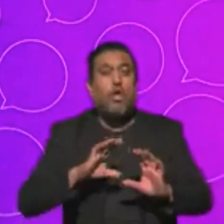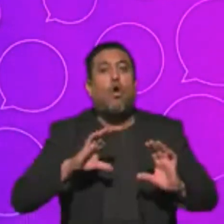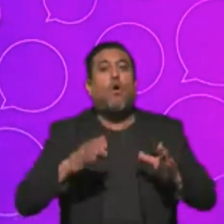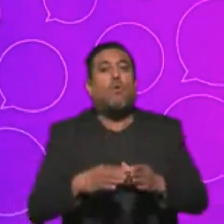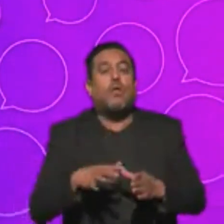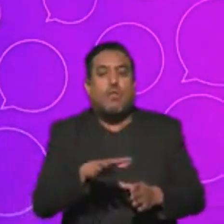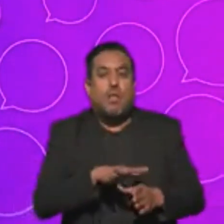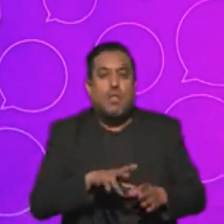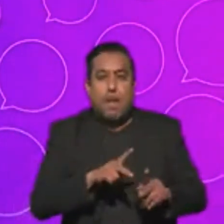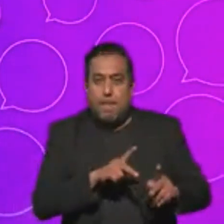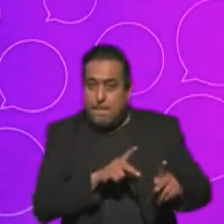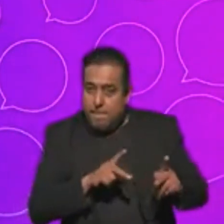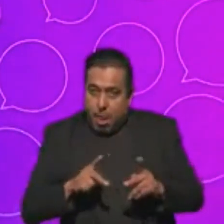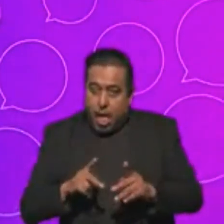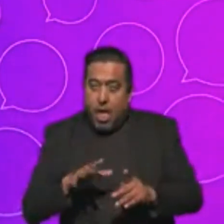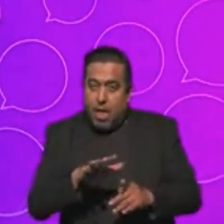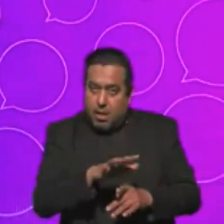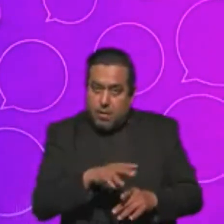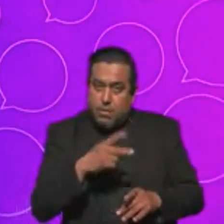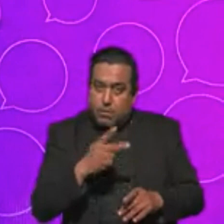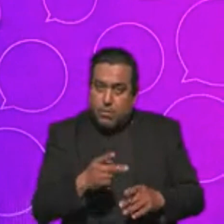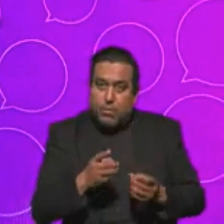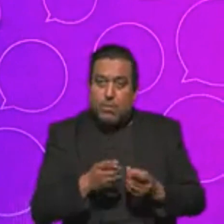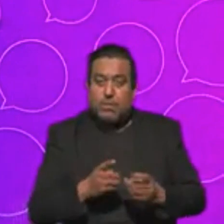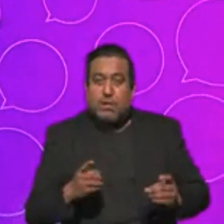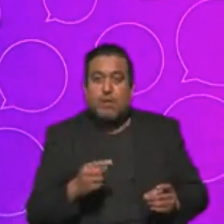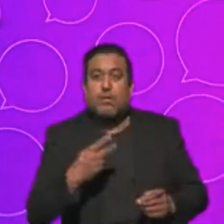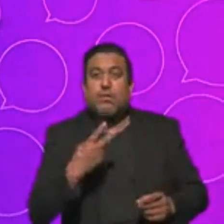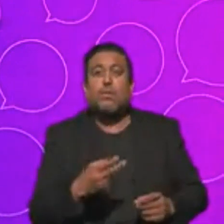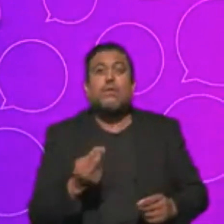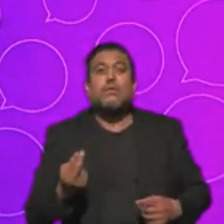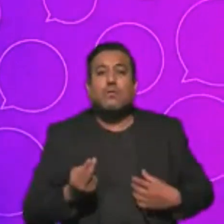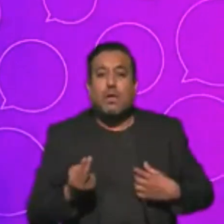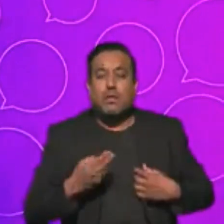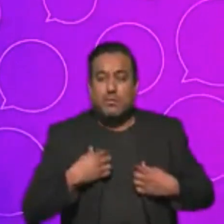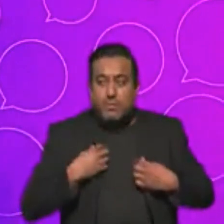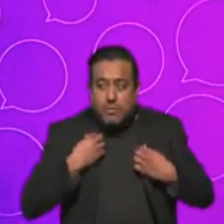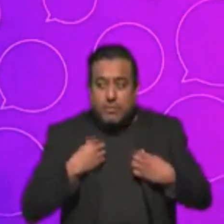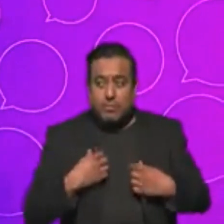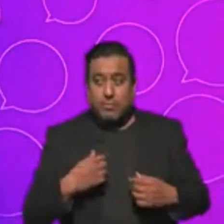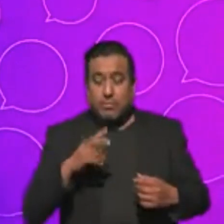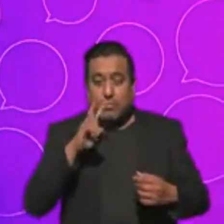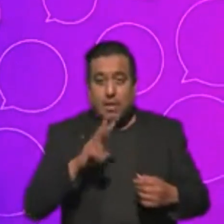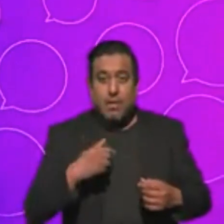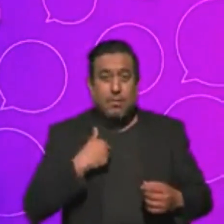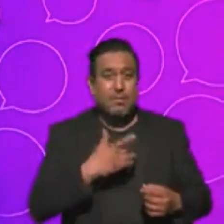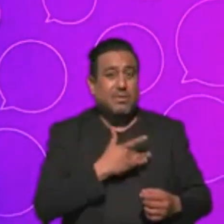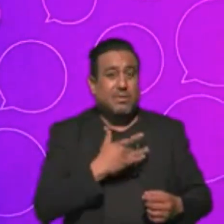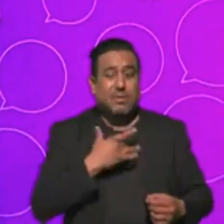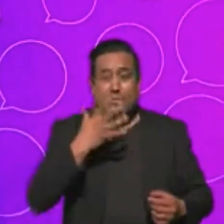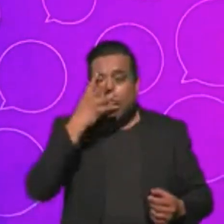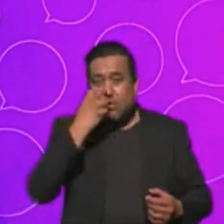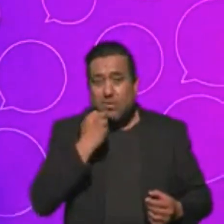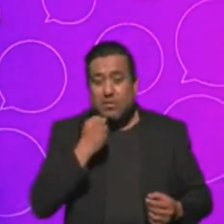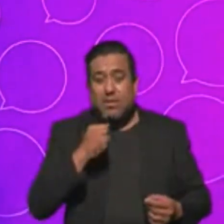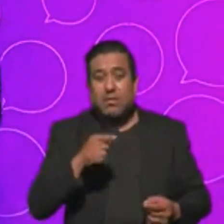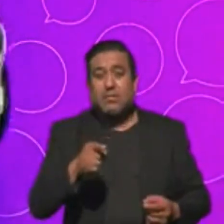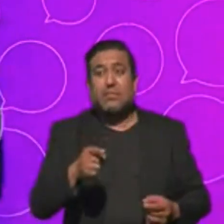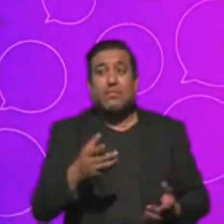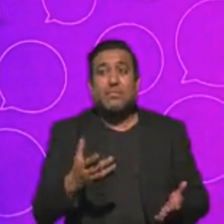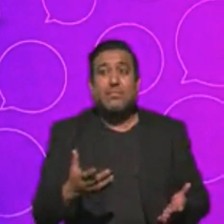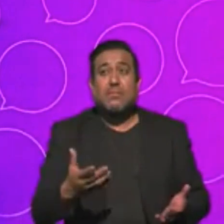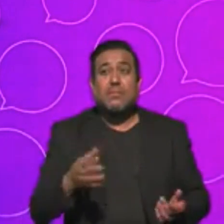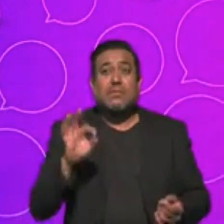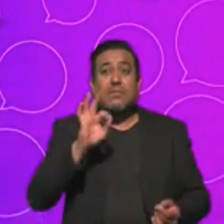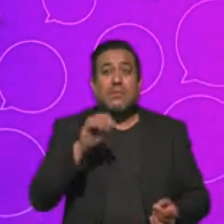estratégico para el Desarrollo comunitario para saber exactamente qué es lo que necesita la comunidad a mí me da mucha pena tener que decir Y cómo reaccionar cuando